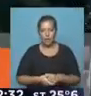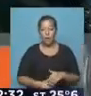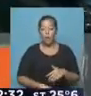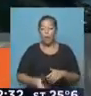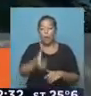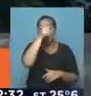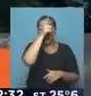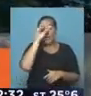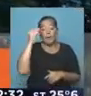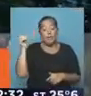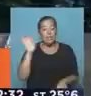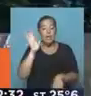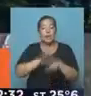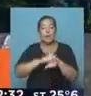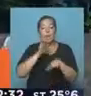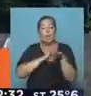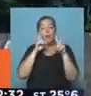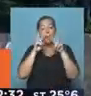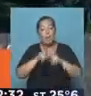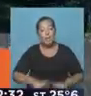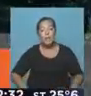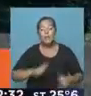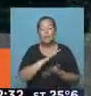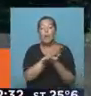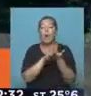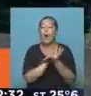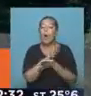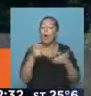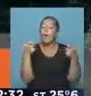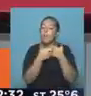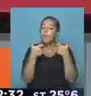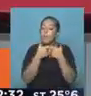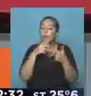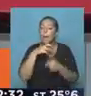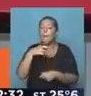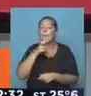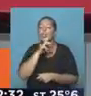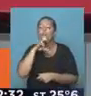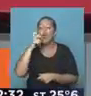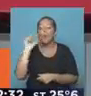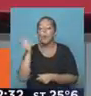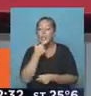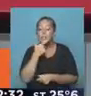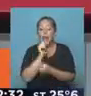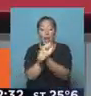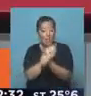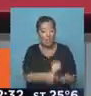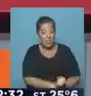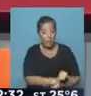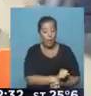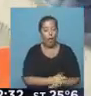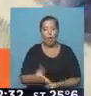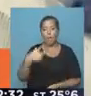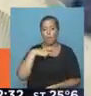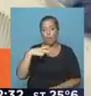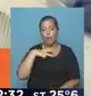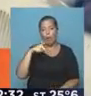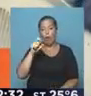brasileña encargada de investigar la trama de corrupción de la estatal petrobras arresta en su manón de San Pablo al millonario